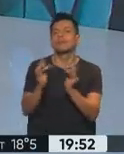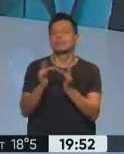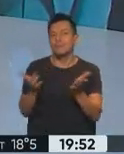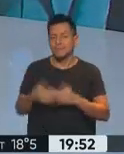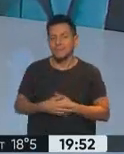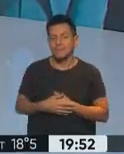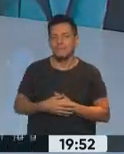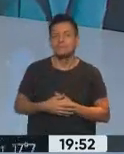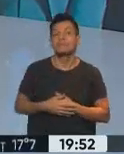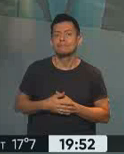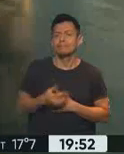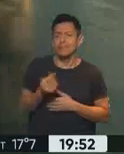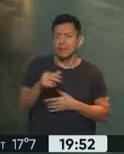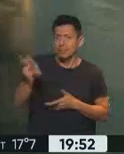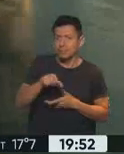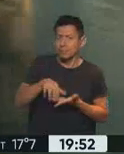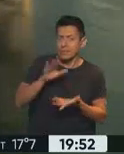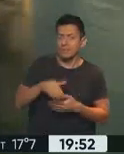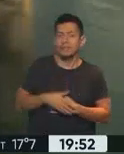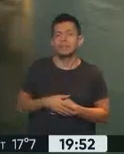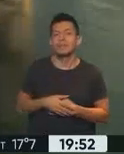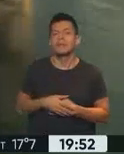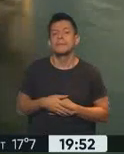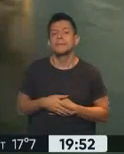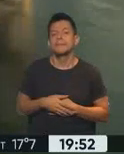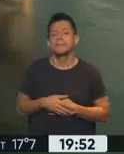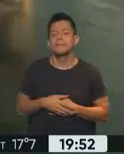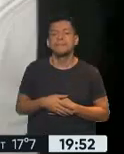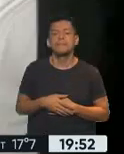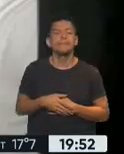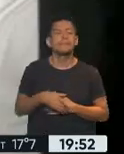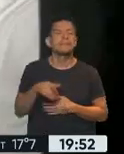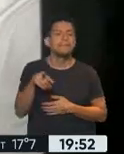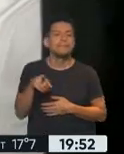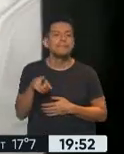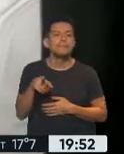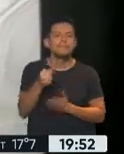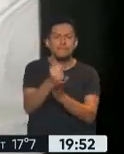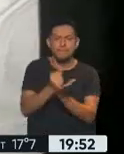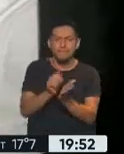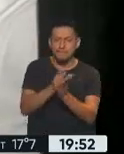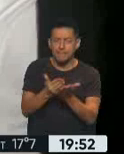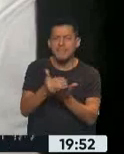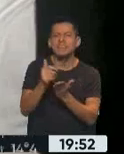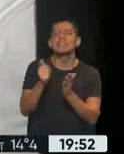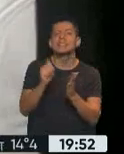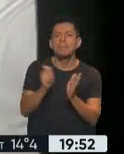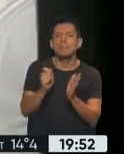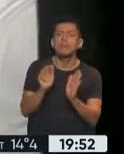de incrementar las divisas. Es una visa por 6 meses, extendible a